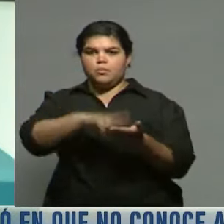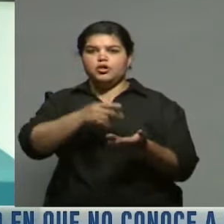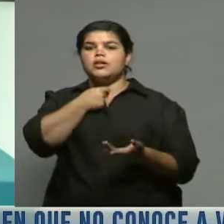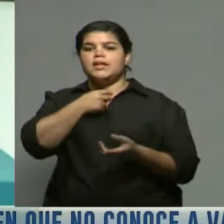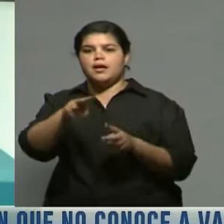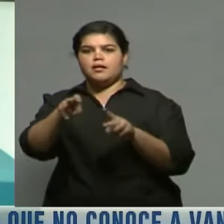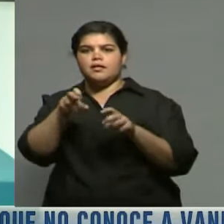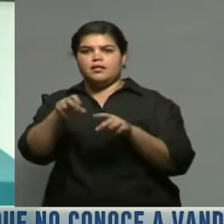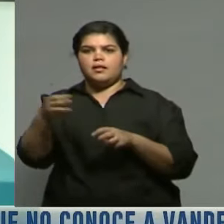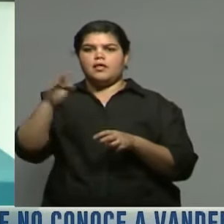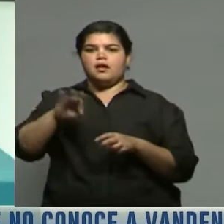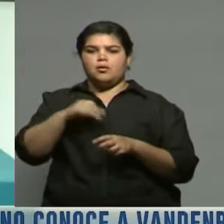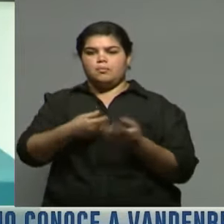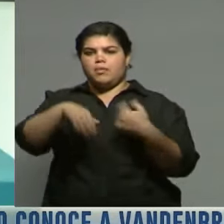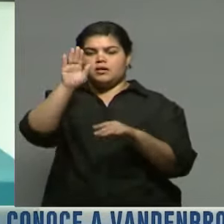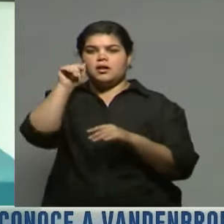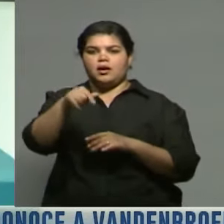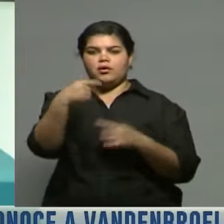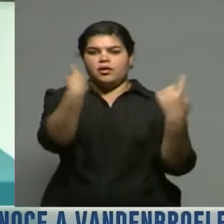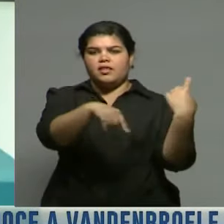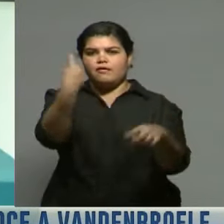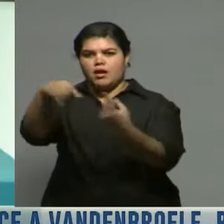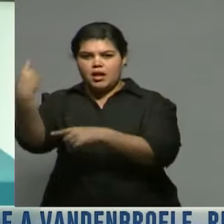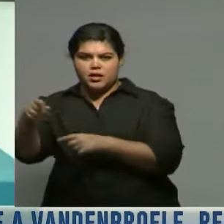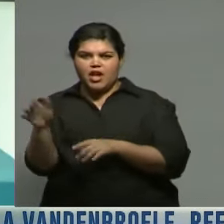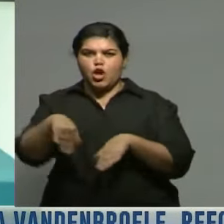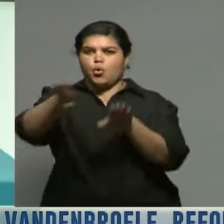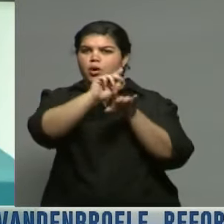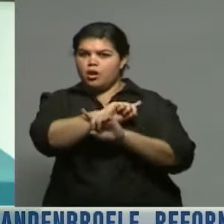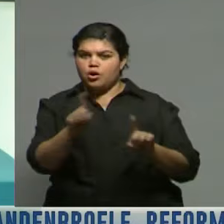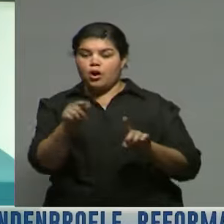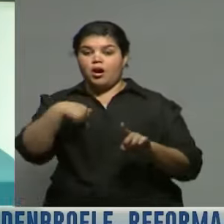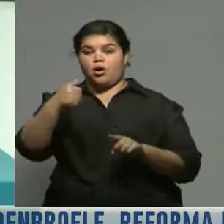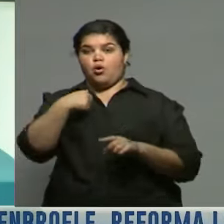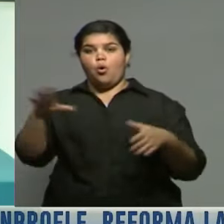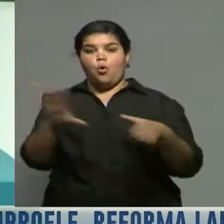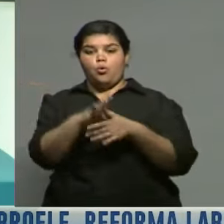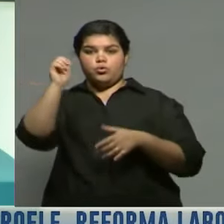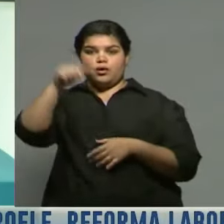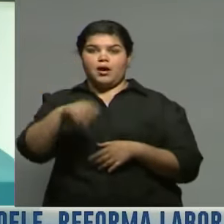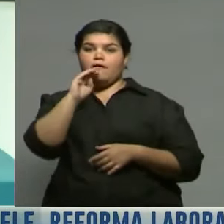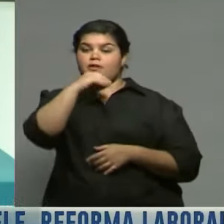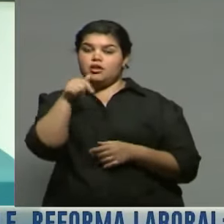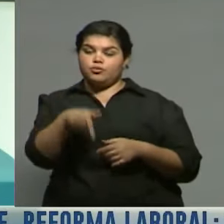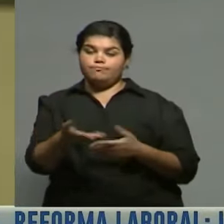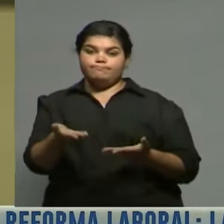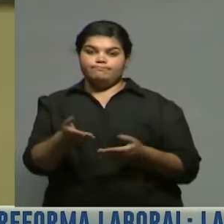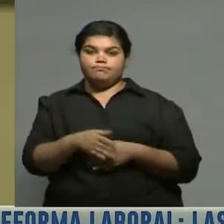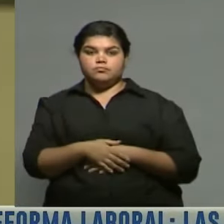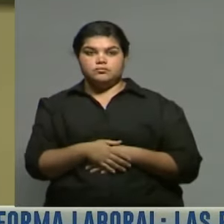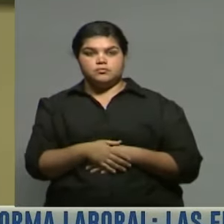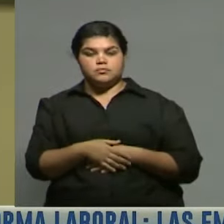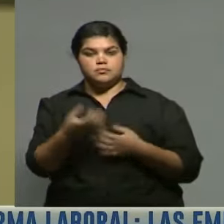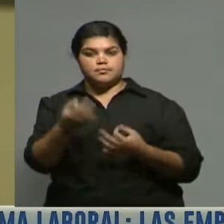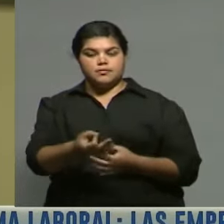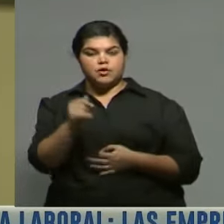más recaudación, discriminando algunos sectores de otros. Pero bueno, el que nos afecta a nosotros lamentablemente es el vino. Seguro. ¿Hay otro